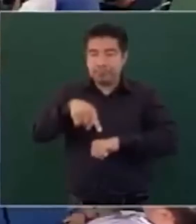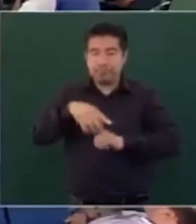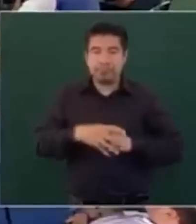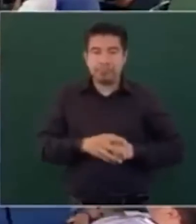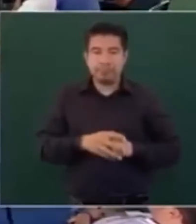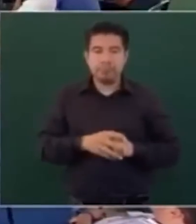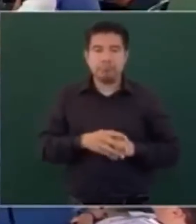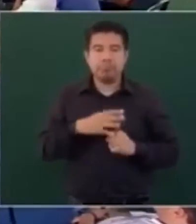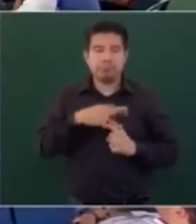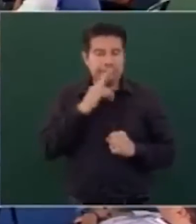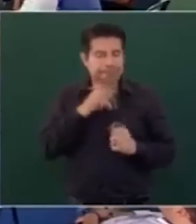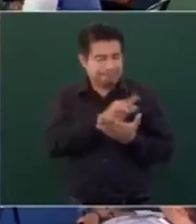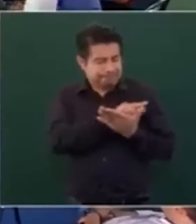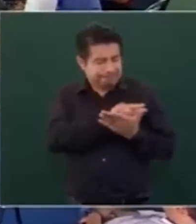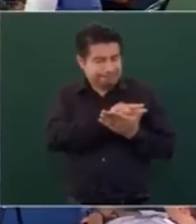la purificación